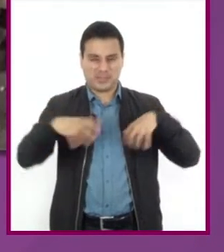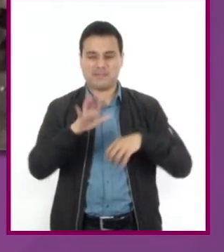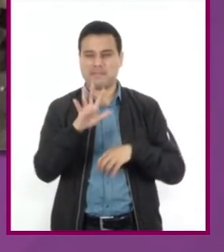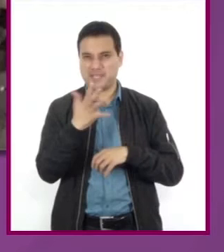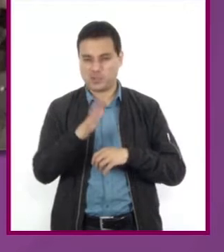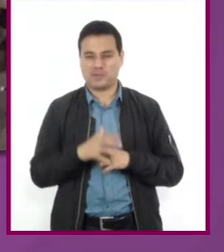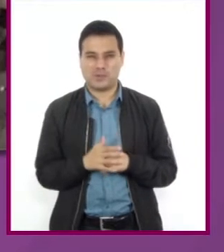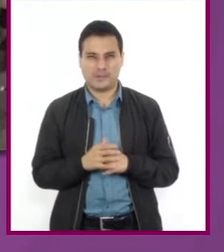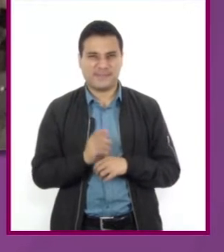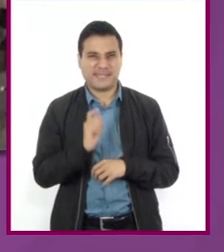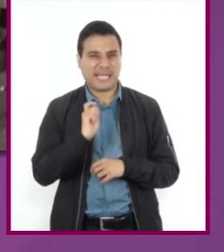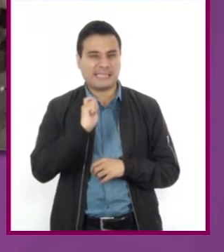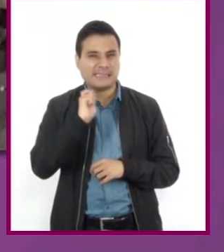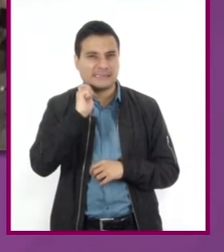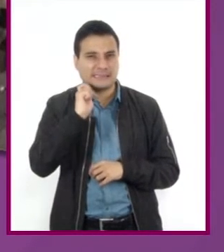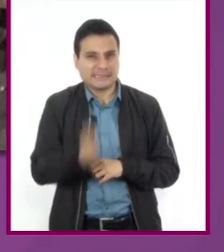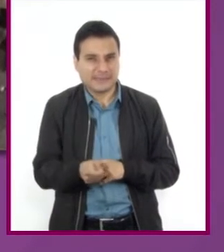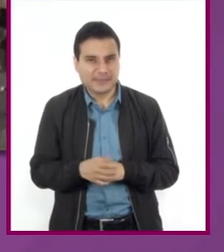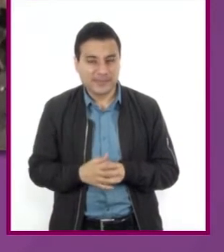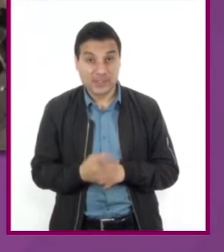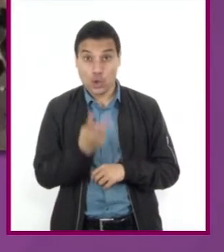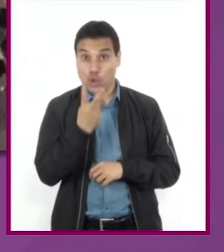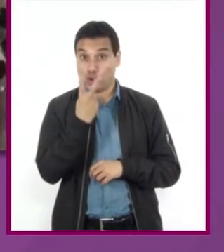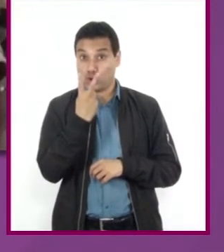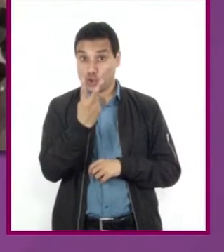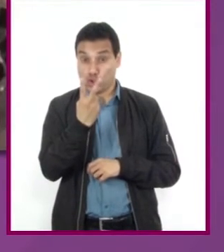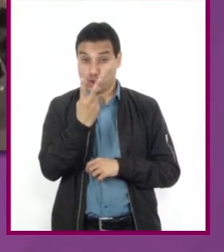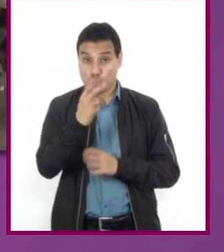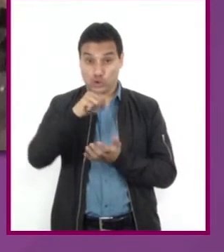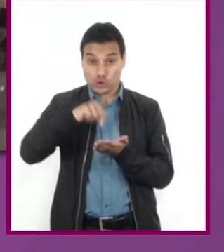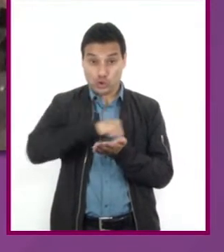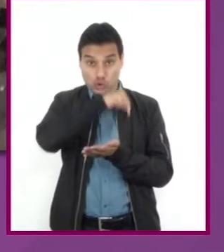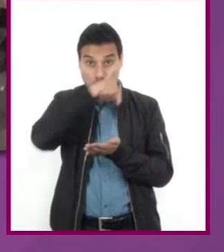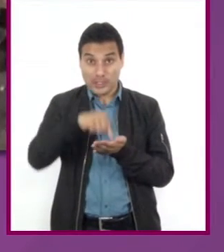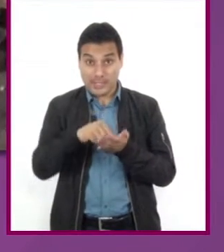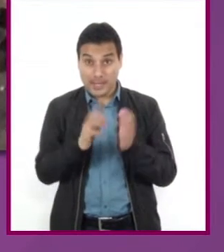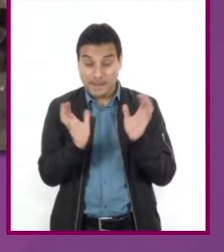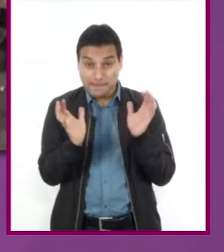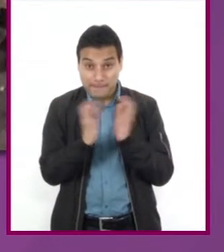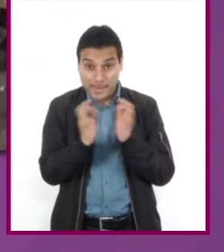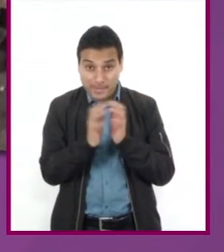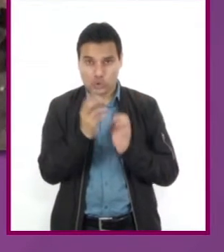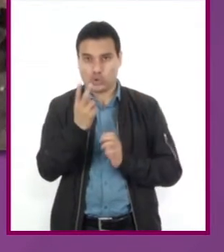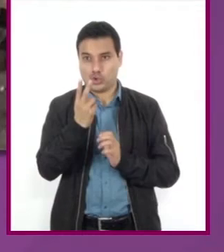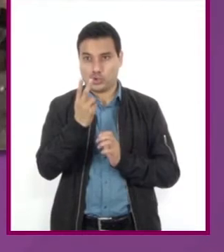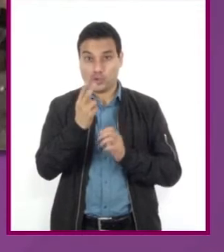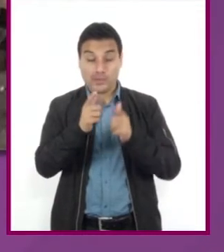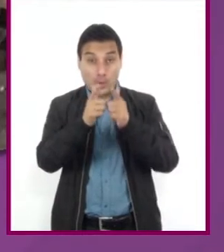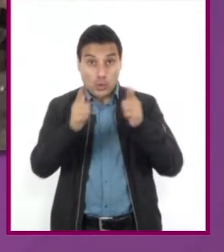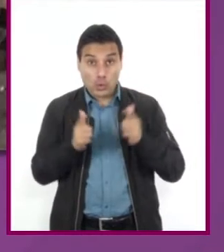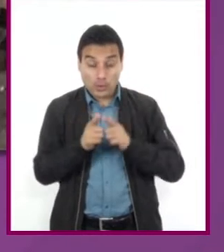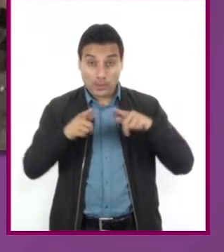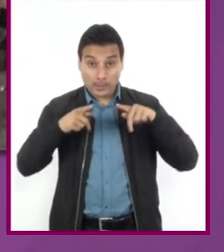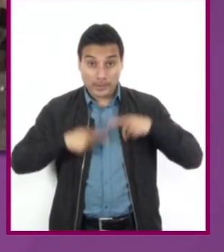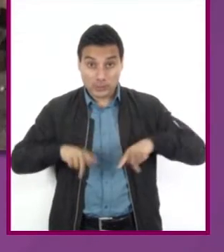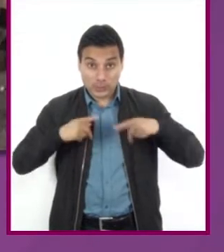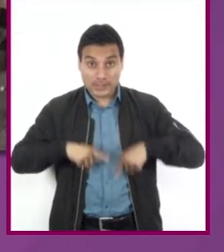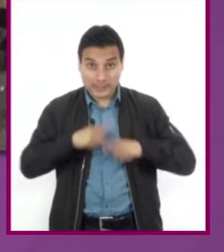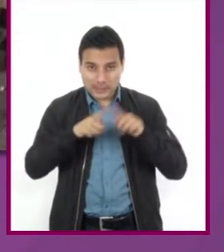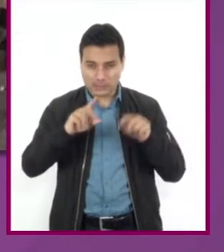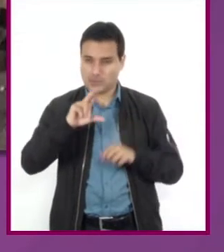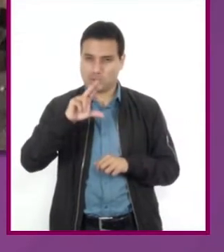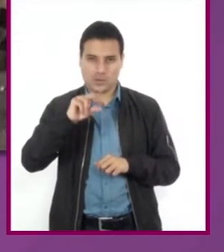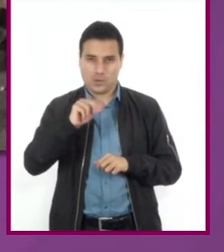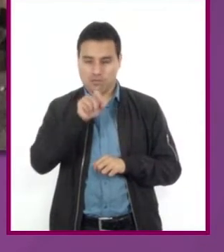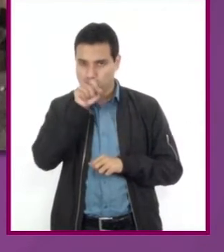estaría hablando de que no son dos trampas aisladas, sino todo un conjunto en línea que debió ser muy bien planeado